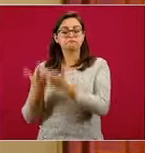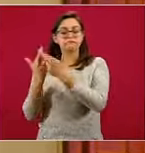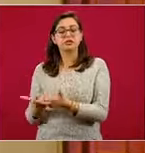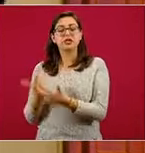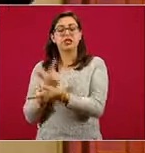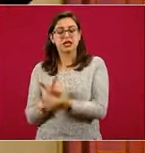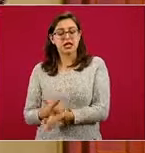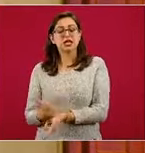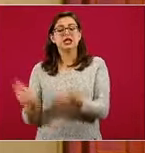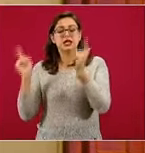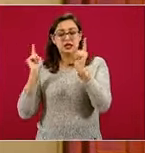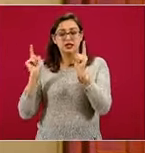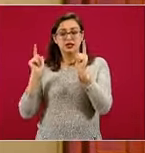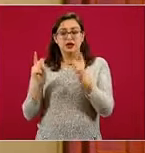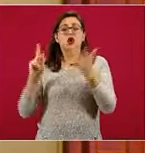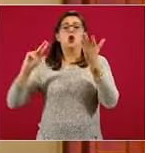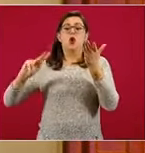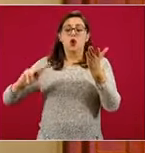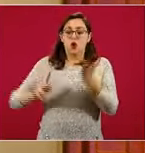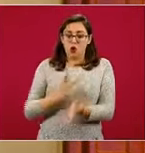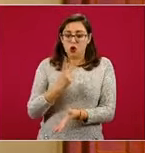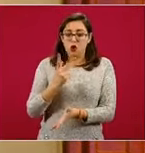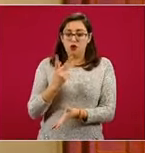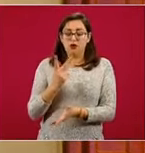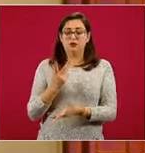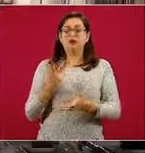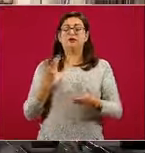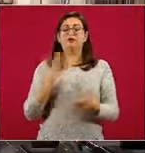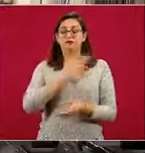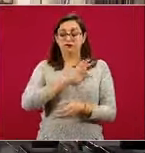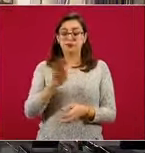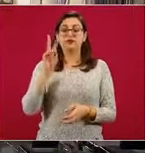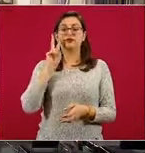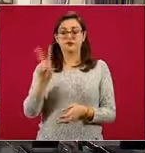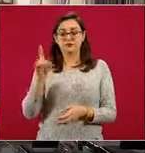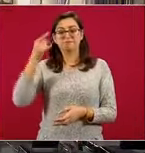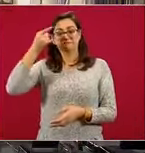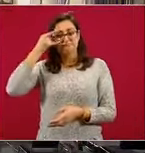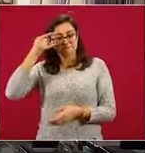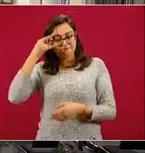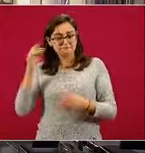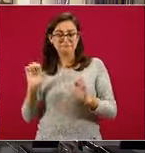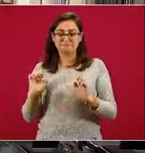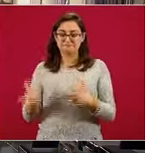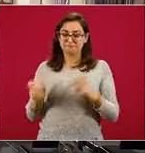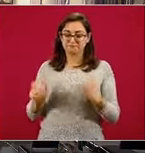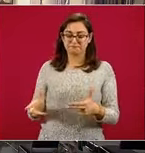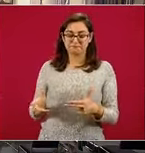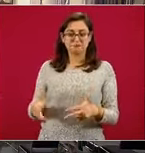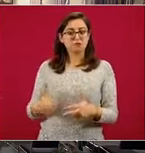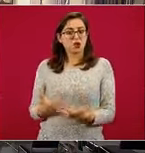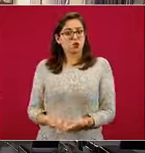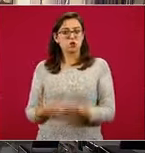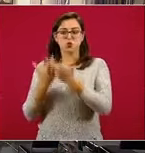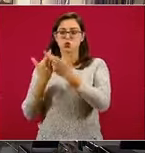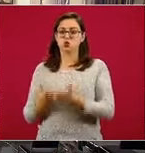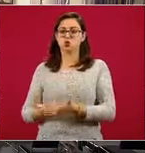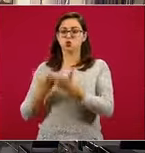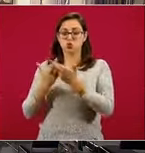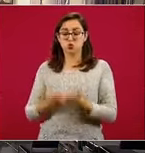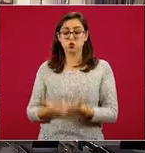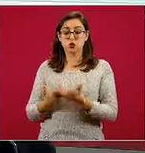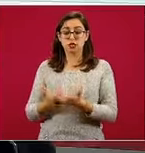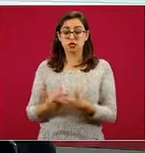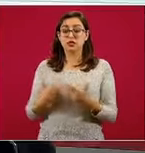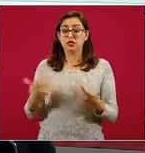disponibilidad, y nuevamente vuelven a destacar Campeche y Chiapas con esta gran disponibilidad, inclusive en el